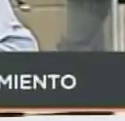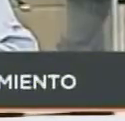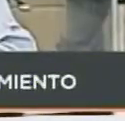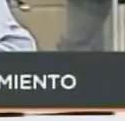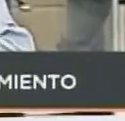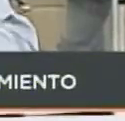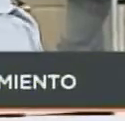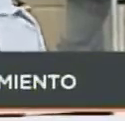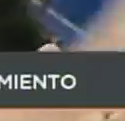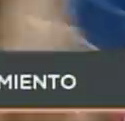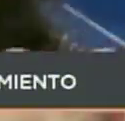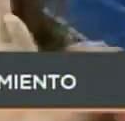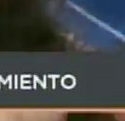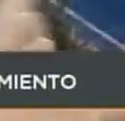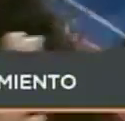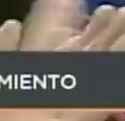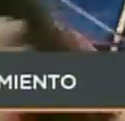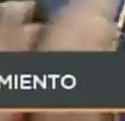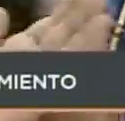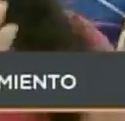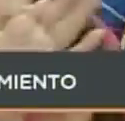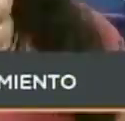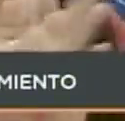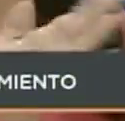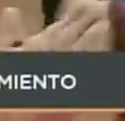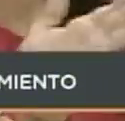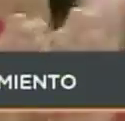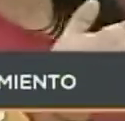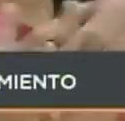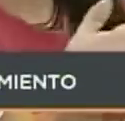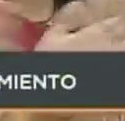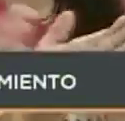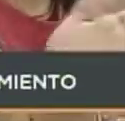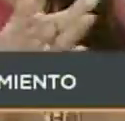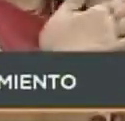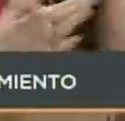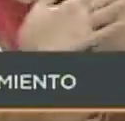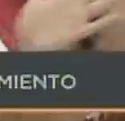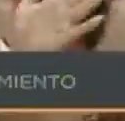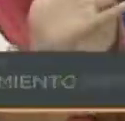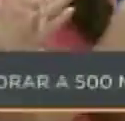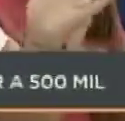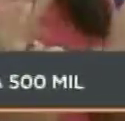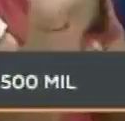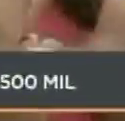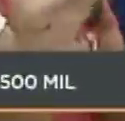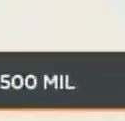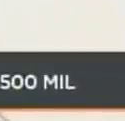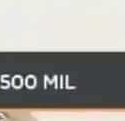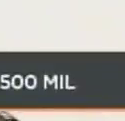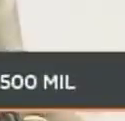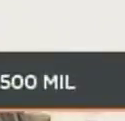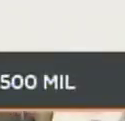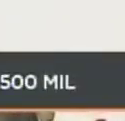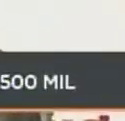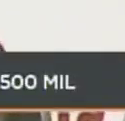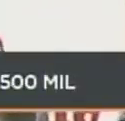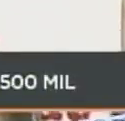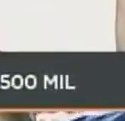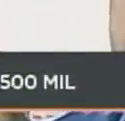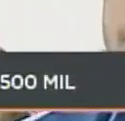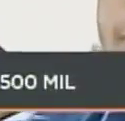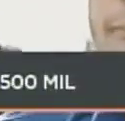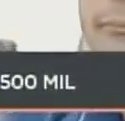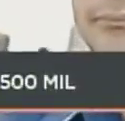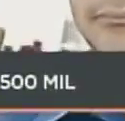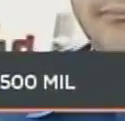necesiten trabajo, que quieran incluirse, que quieran incorporarse a la vida social productiva. 600.000